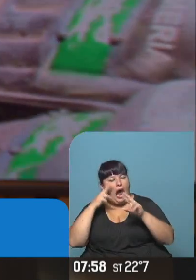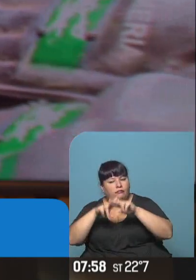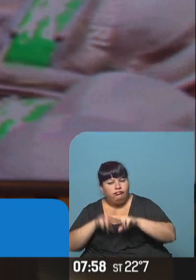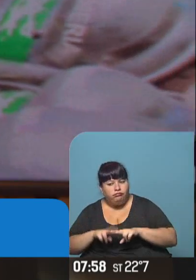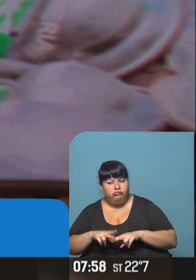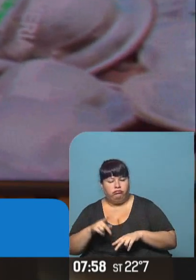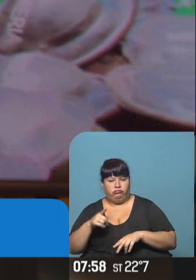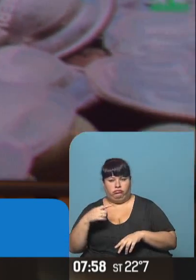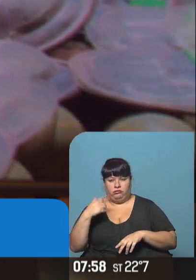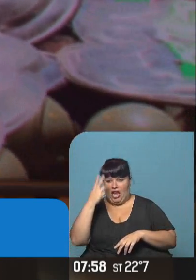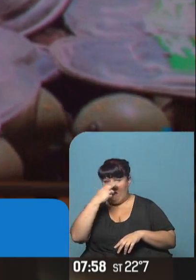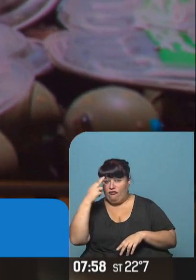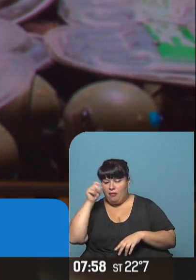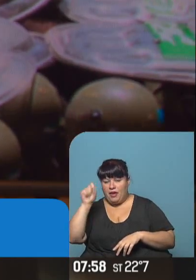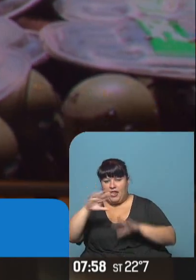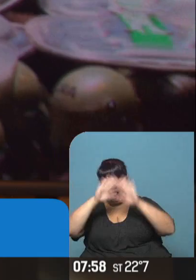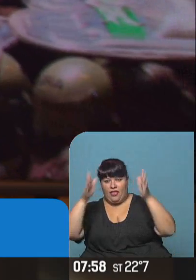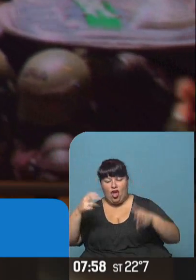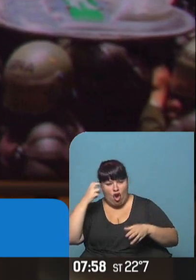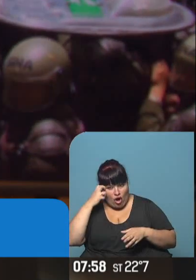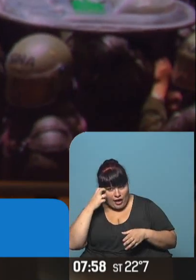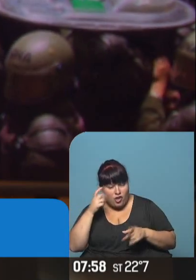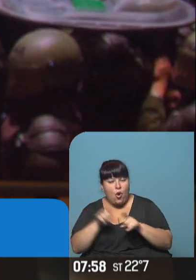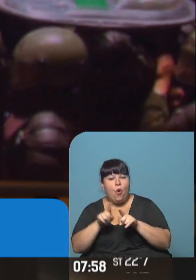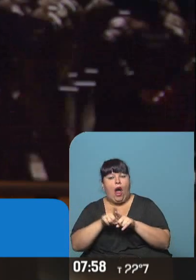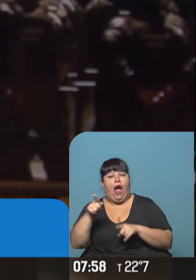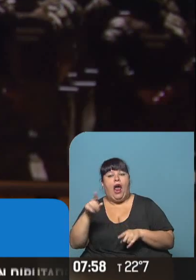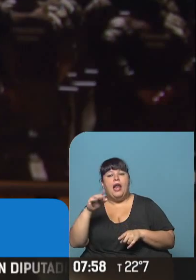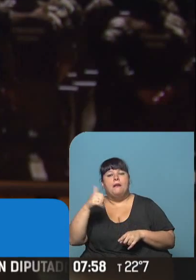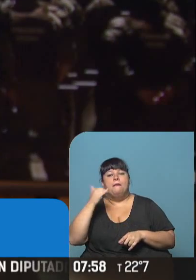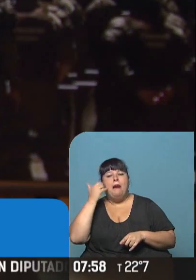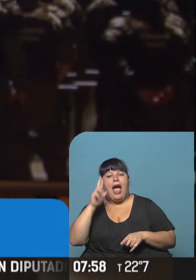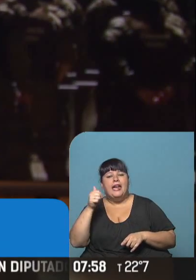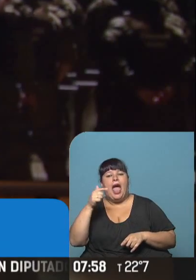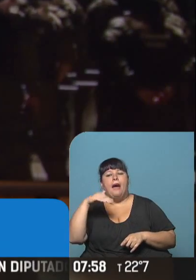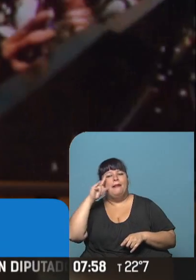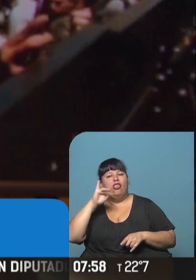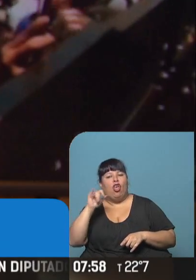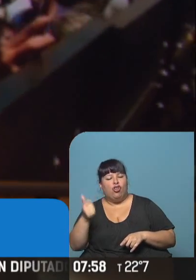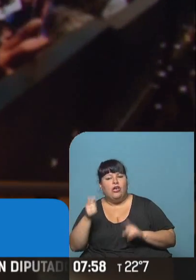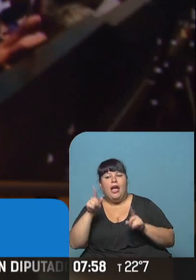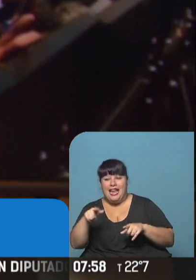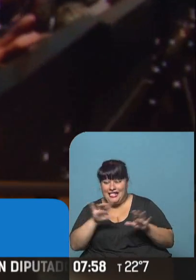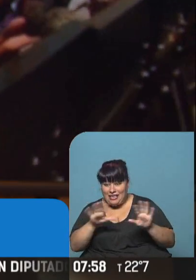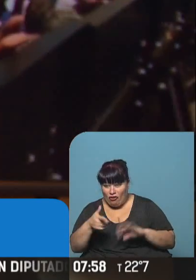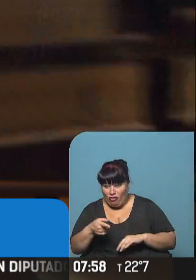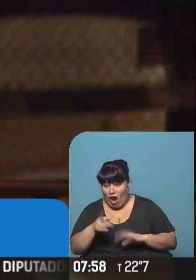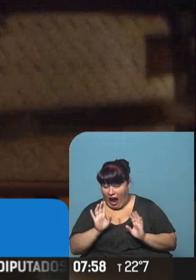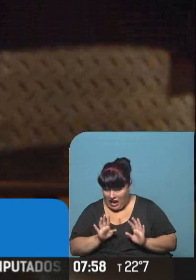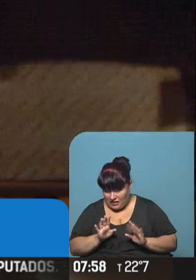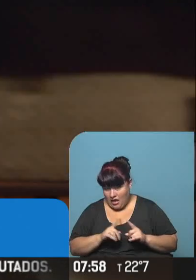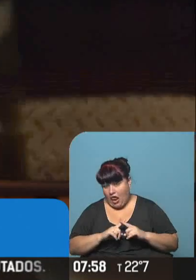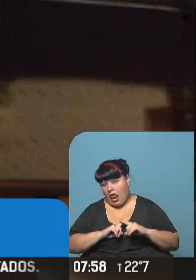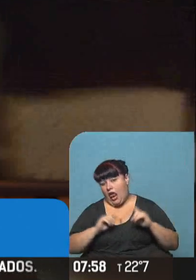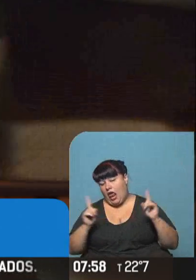atendidos en la enfermería del Congreso Nacional, como el caso de Mayra Mendoza. Pero digo, con esa situación se